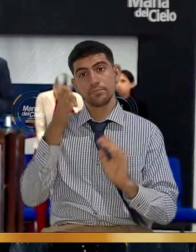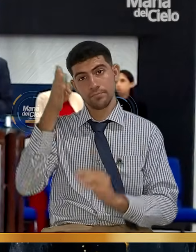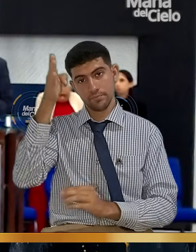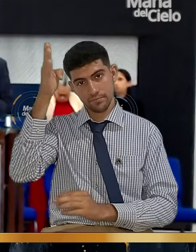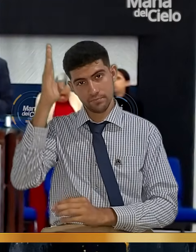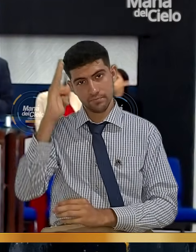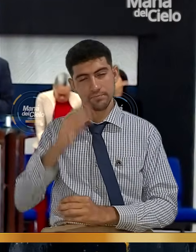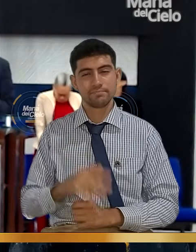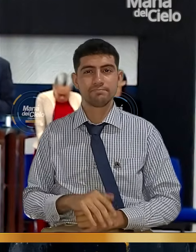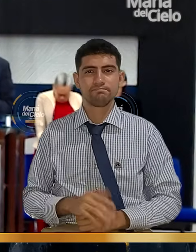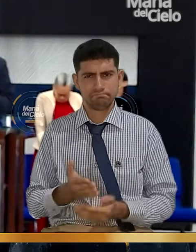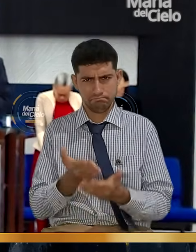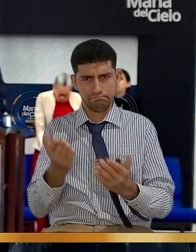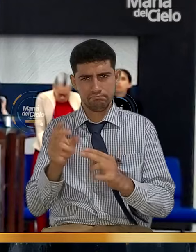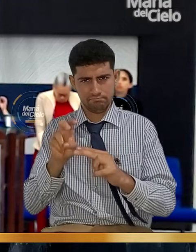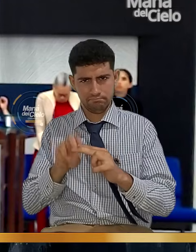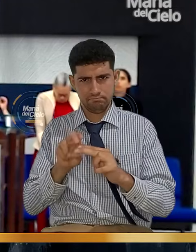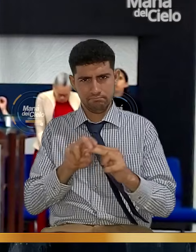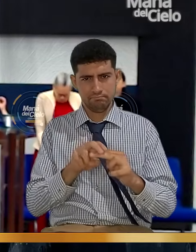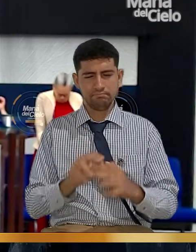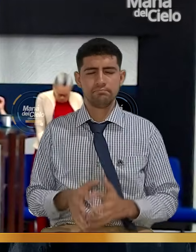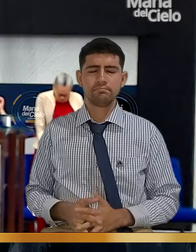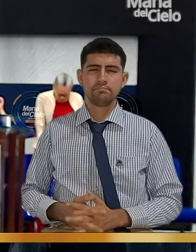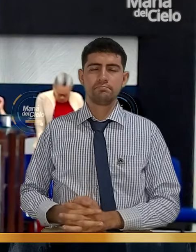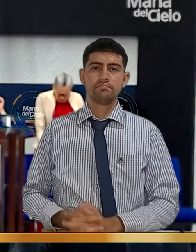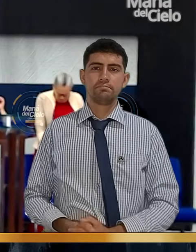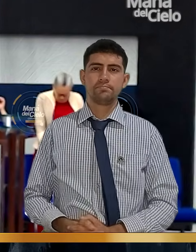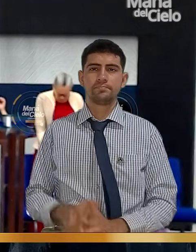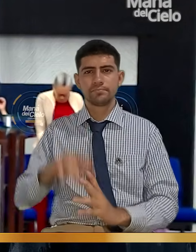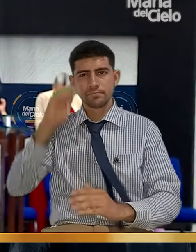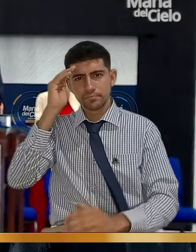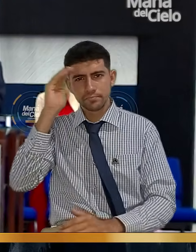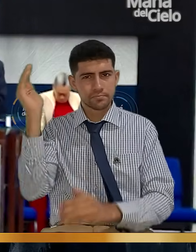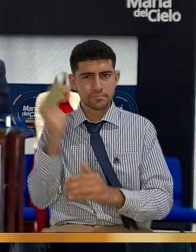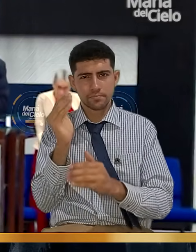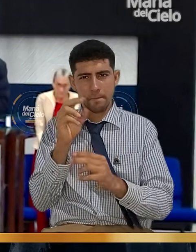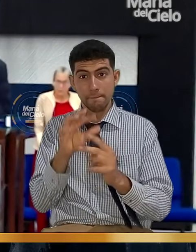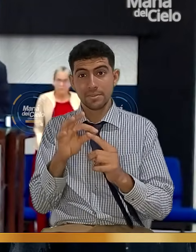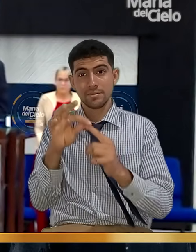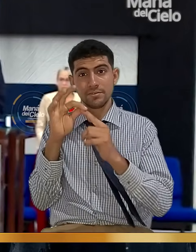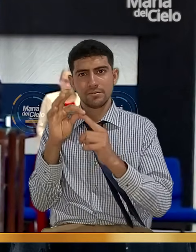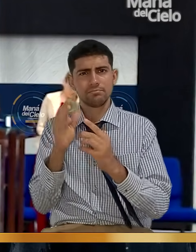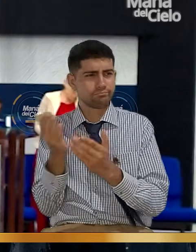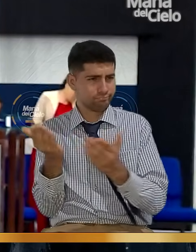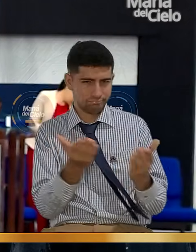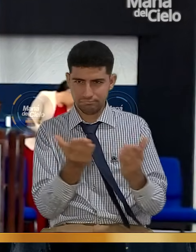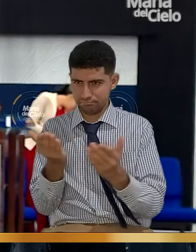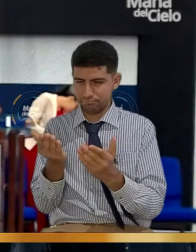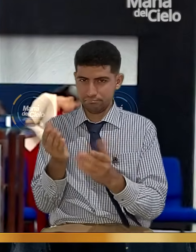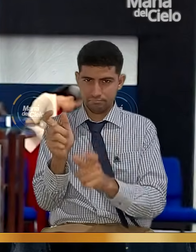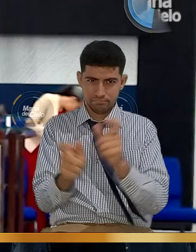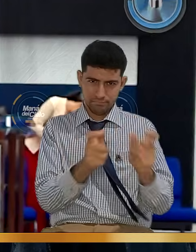Jesús. Amén y amén. Gloria al Señor. Pueden tomar asiento, hermanos, tengan la